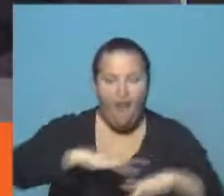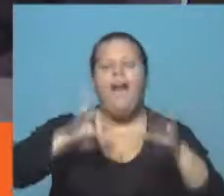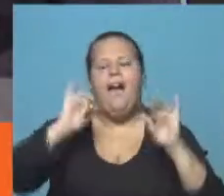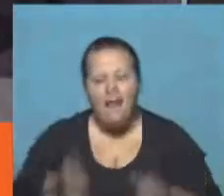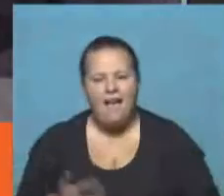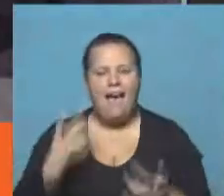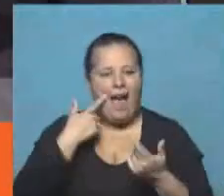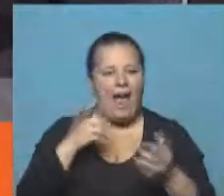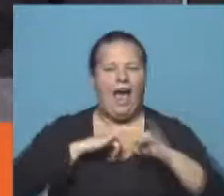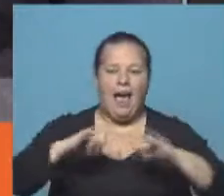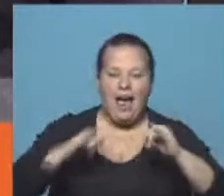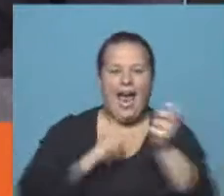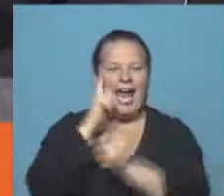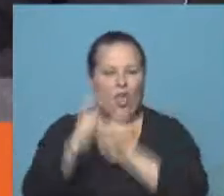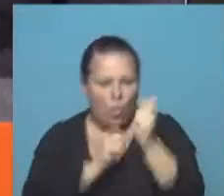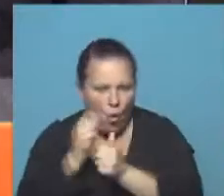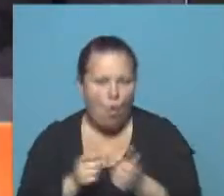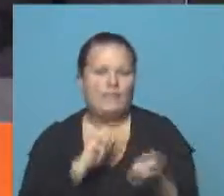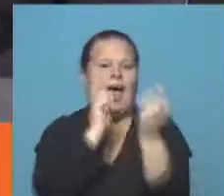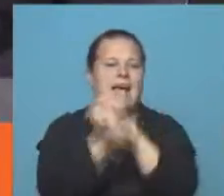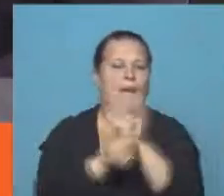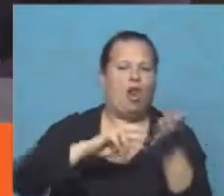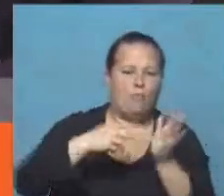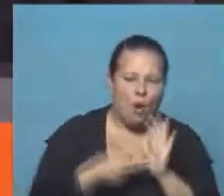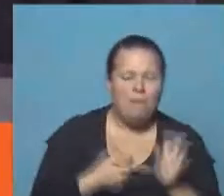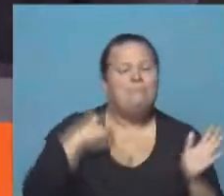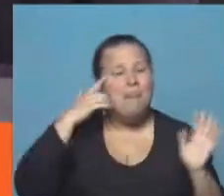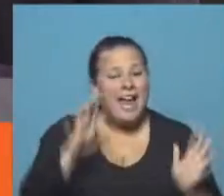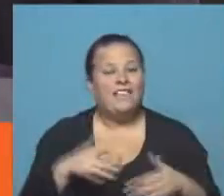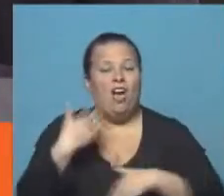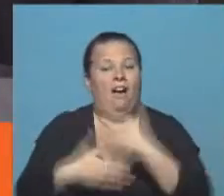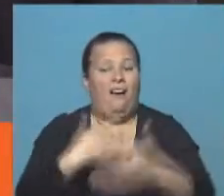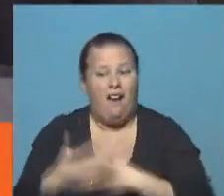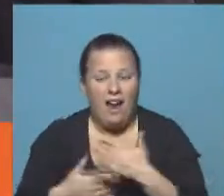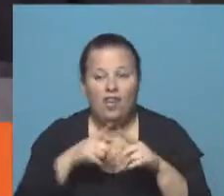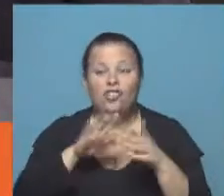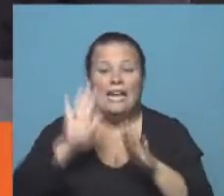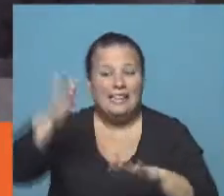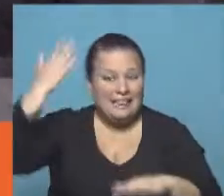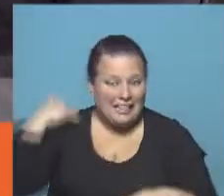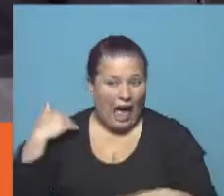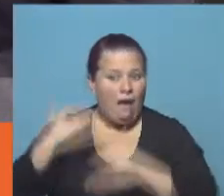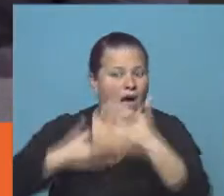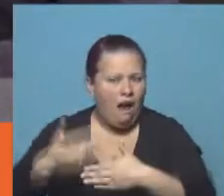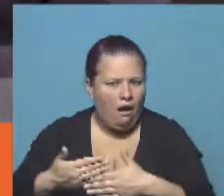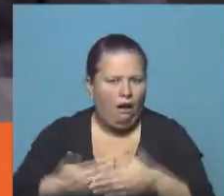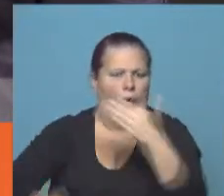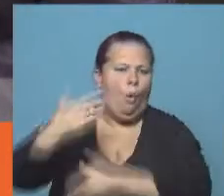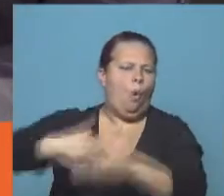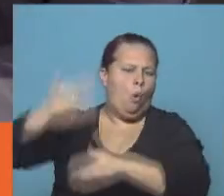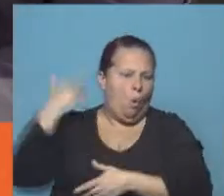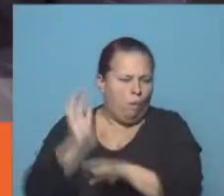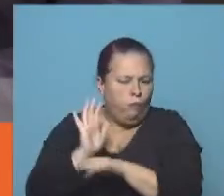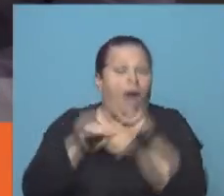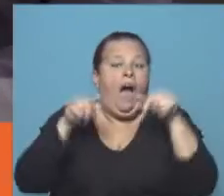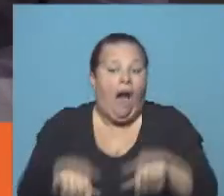sí hay que empezar a hacer política industrial, hay que corregir las distorsiones, pero me parece que en vez de avanzar del punto en el que estábamos, que había que avanzar, se retrocedió.